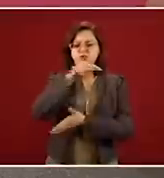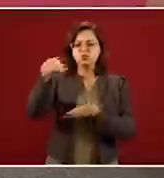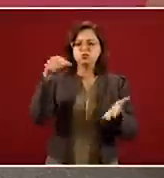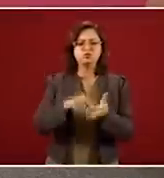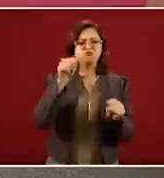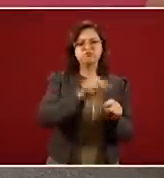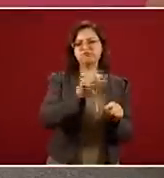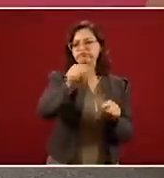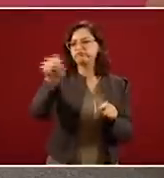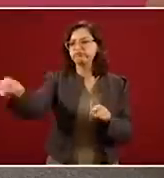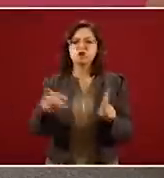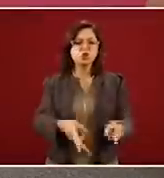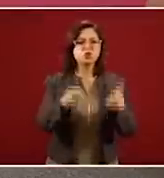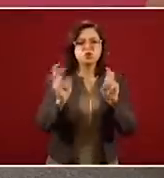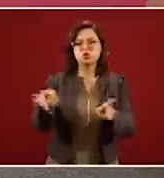gas,